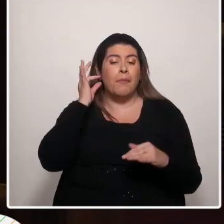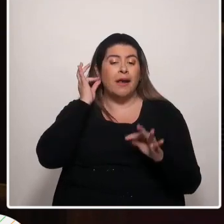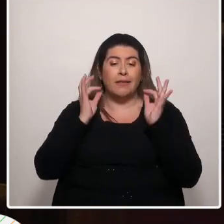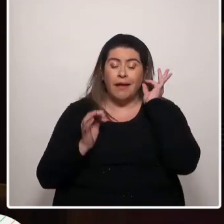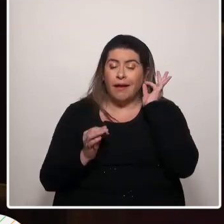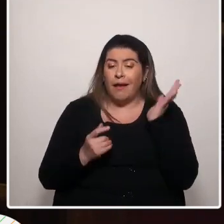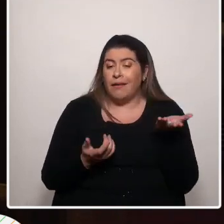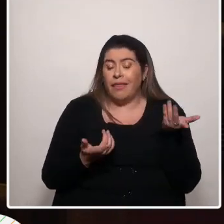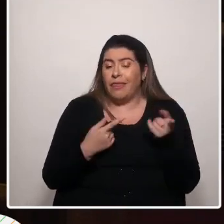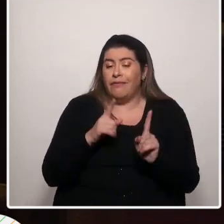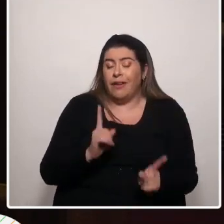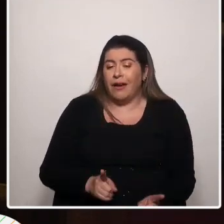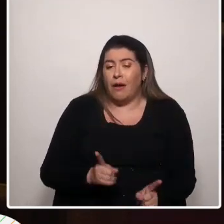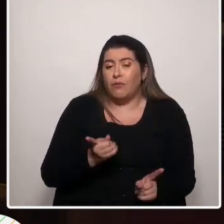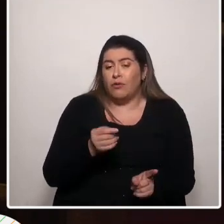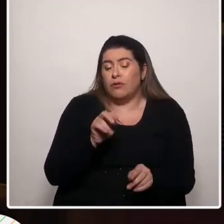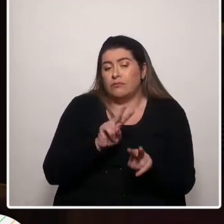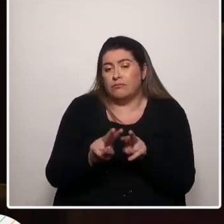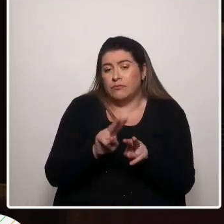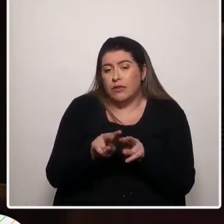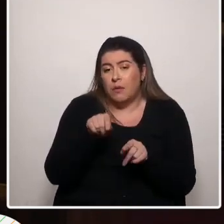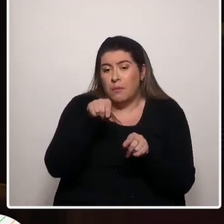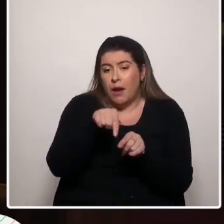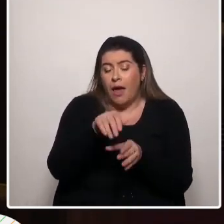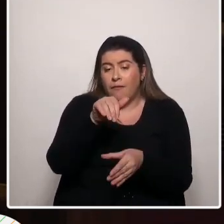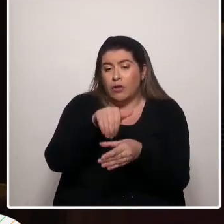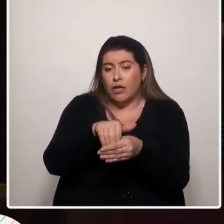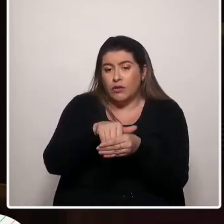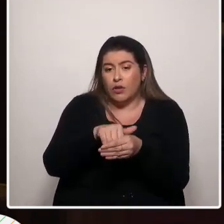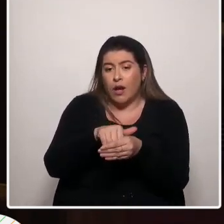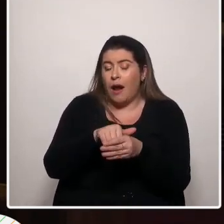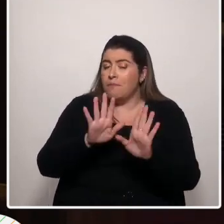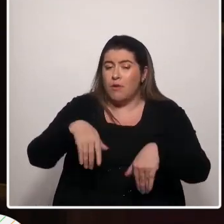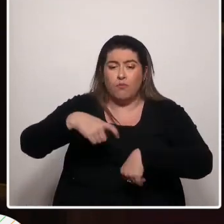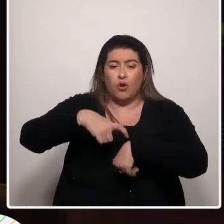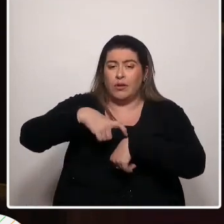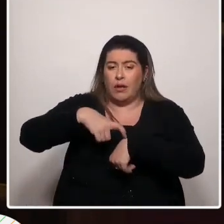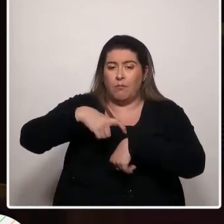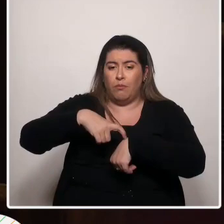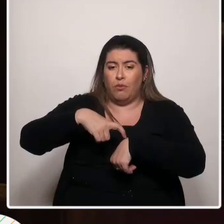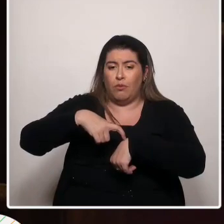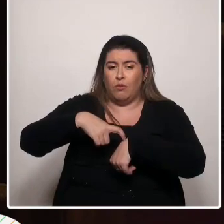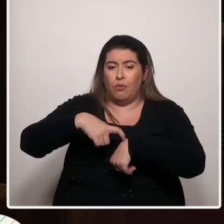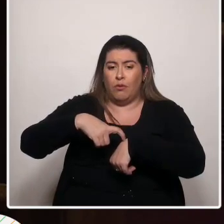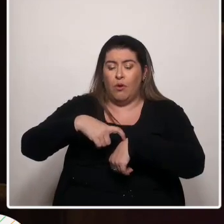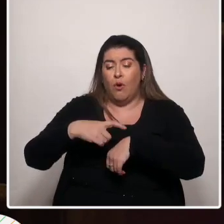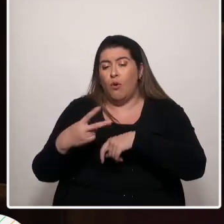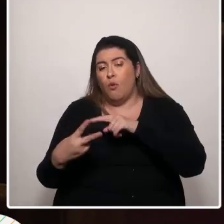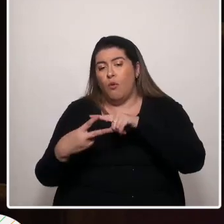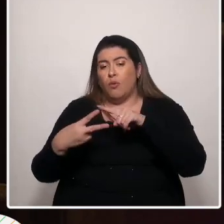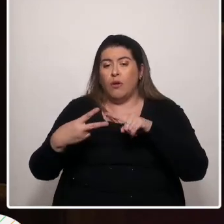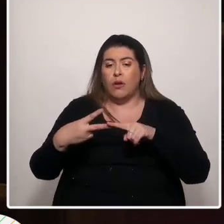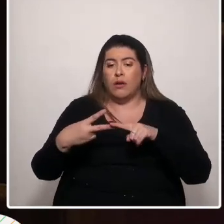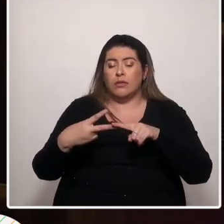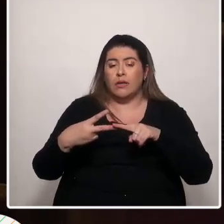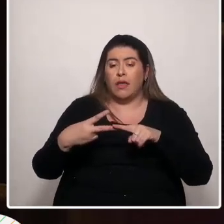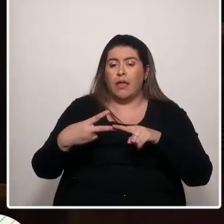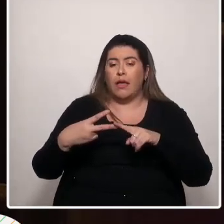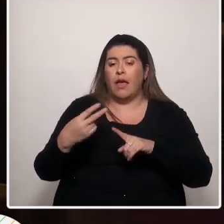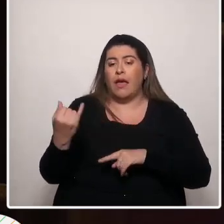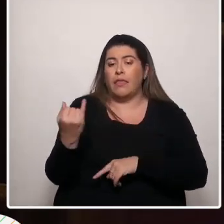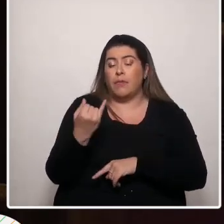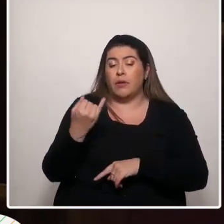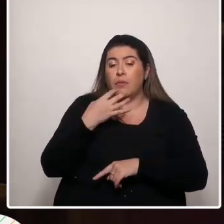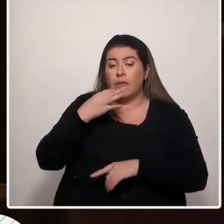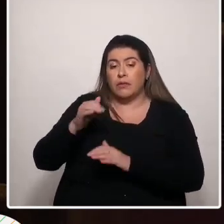debiésemos votarlo o zanjarlo en este momento para que la votación sea simultánea de una opción o la otra, con independencia de si, como bien